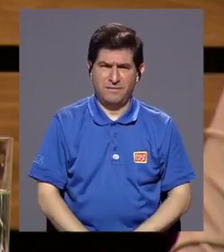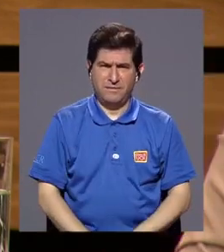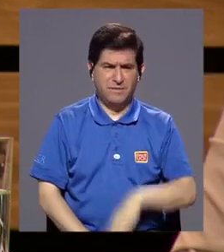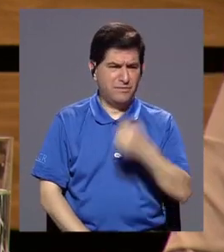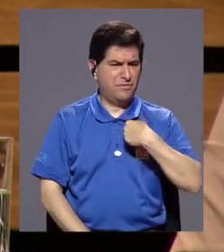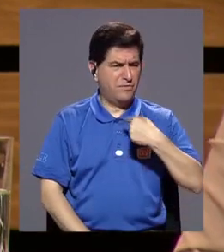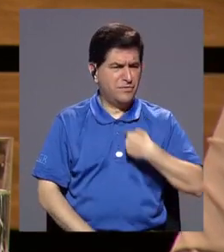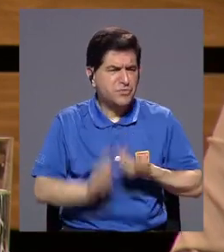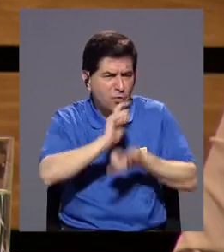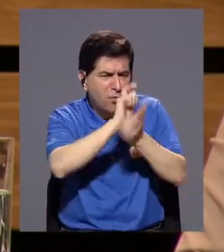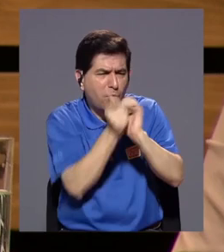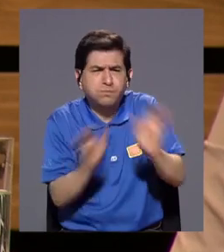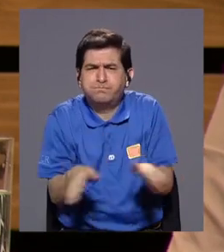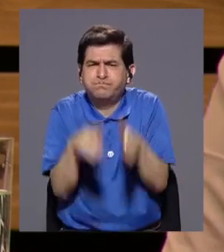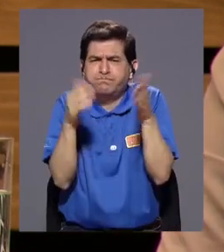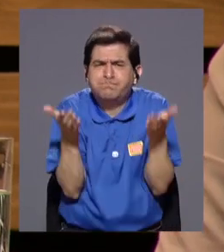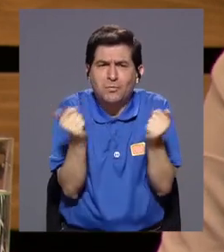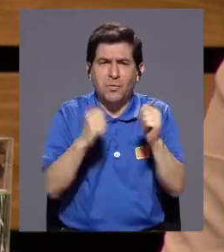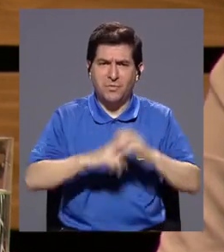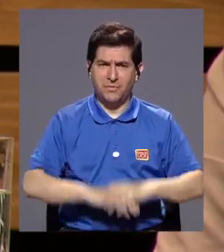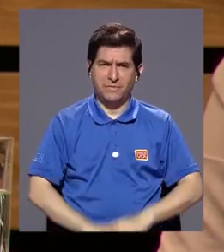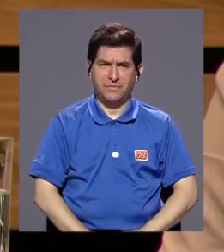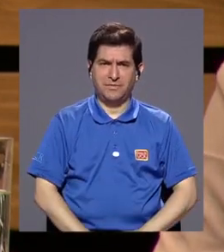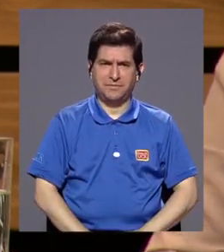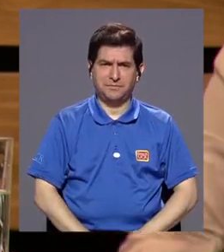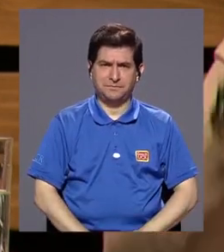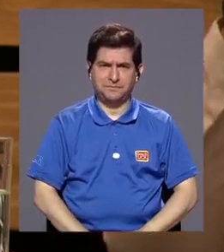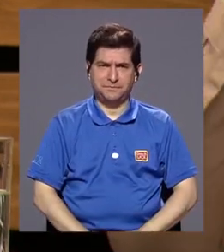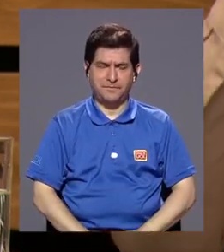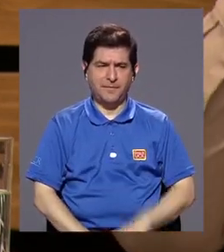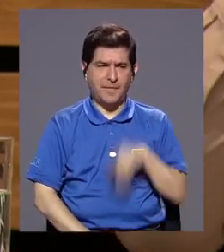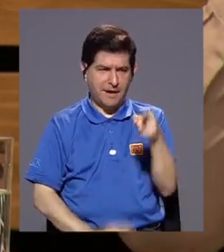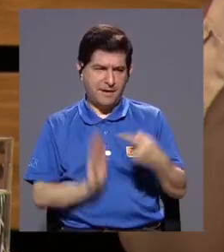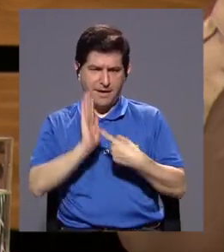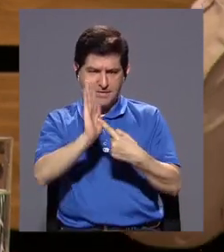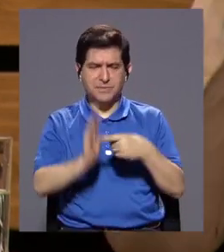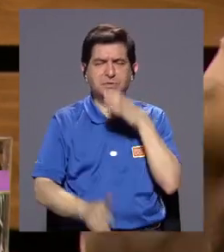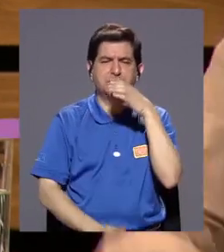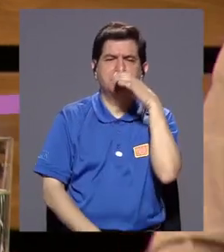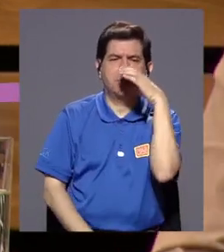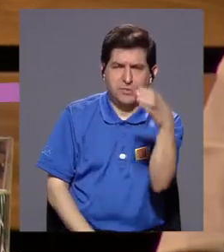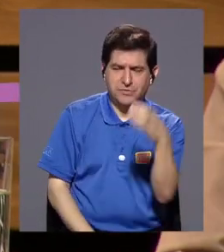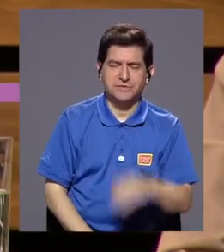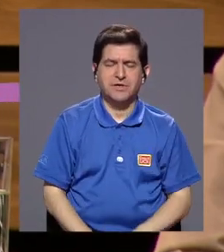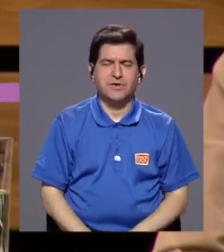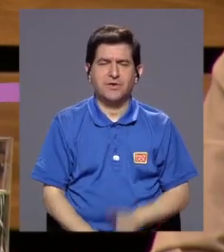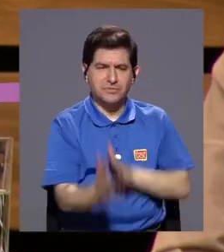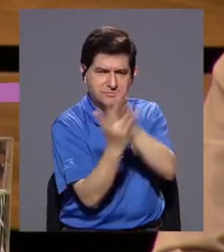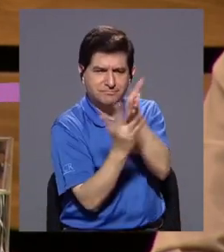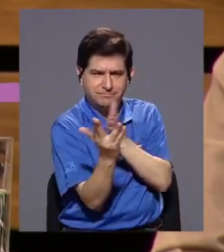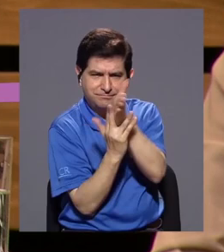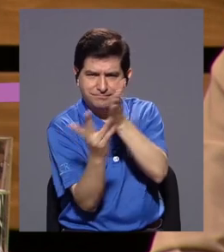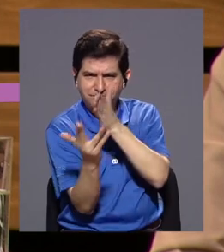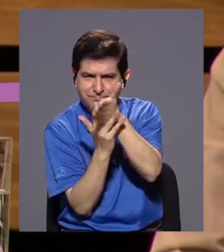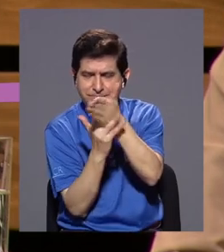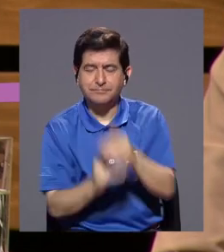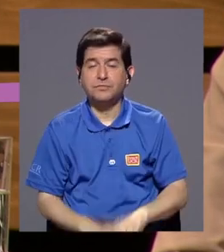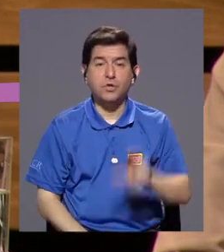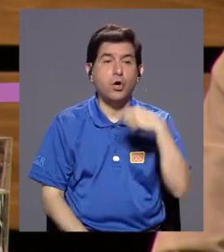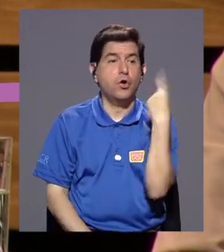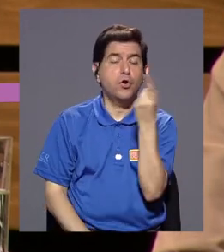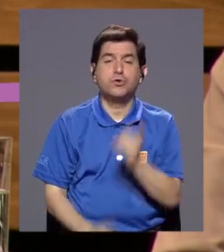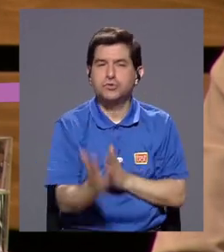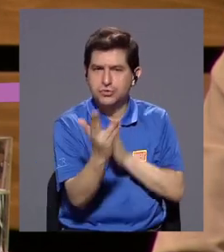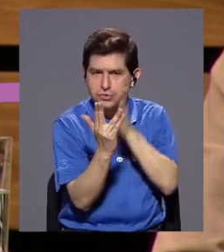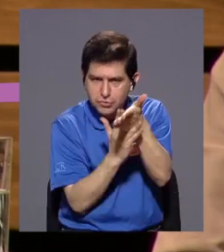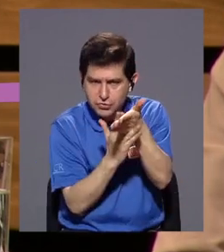¿verdad? Acá se dan algunas sugerencias sobre la accesibilidad, y no solo la accesibilidad en el proceso